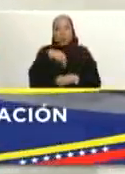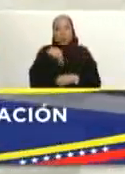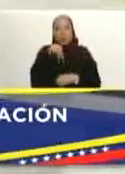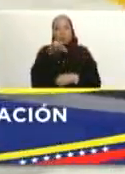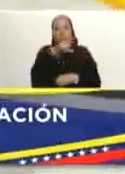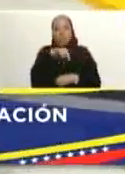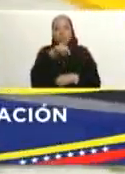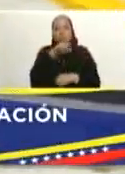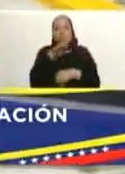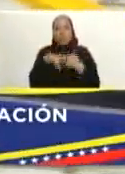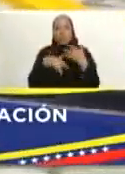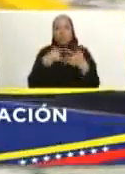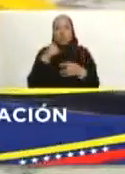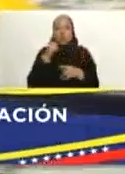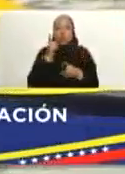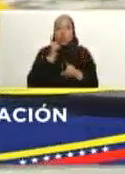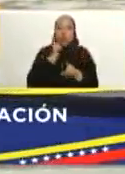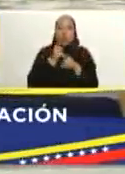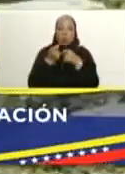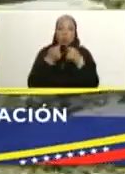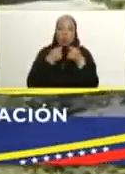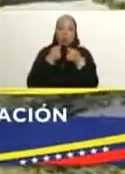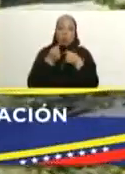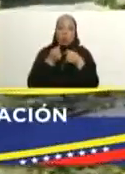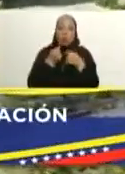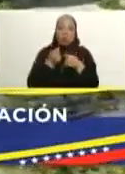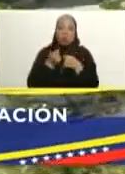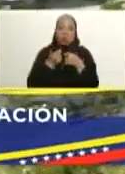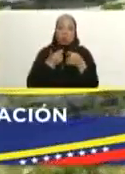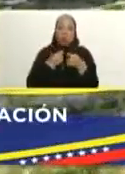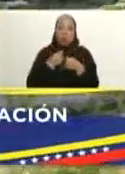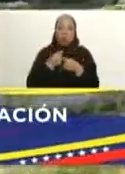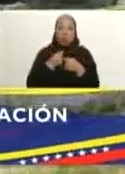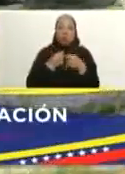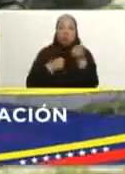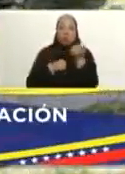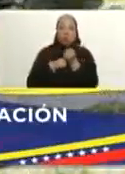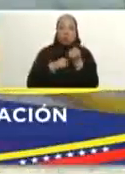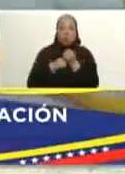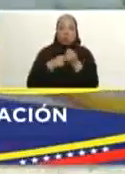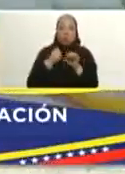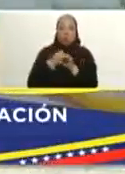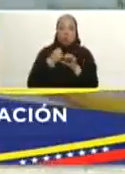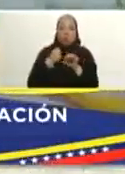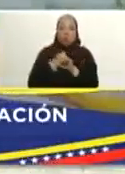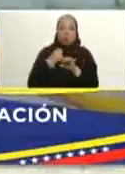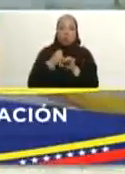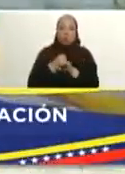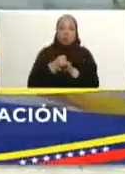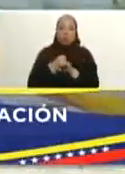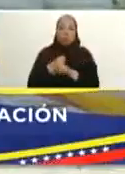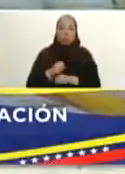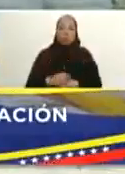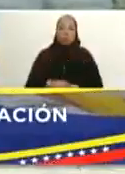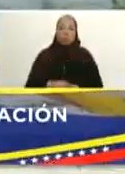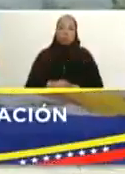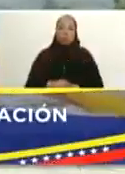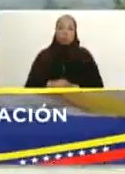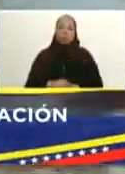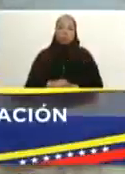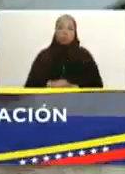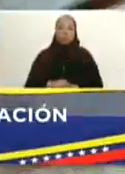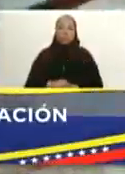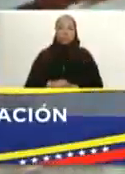organizado va a ser Contraloría, pero también pone sus manos para colaborar con el trabajo. ¿Qué nos dice, Astrid? Hola, buenas